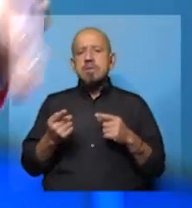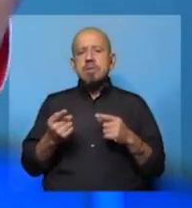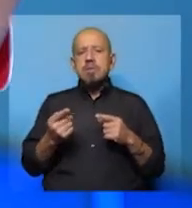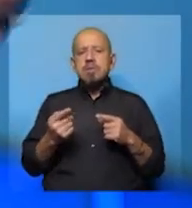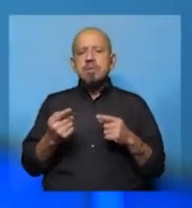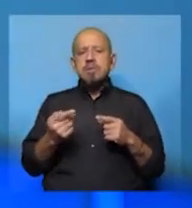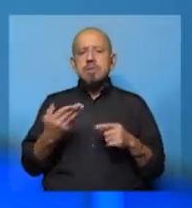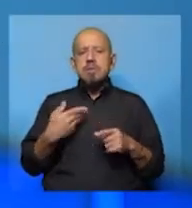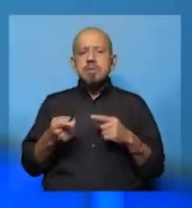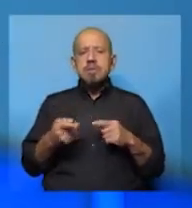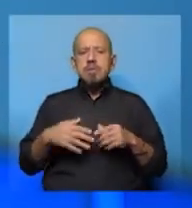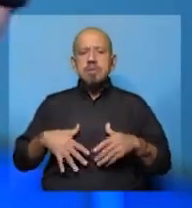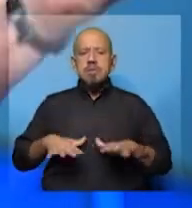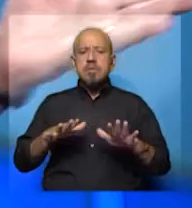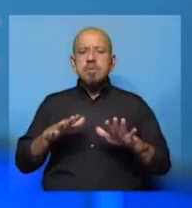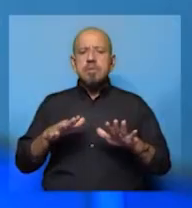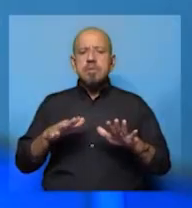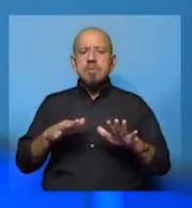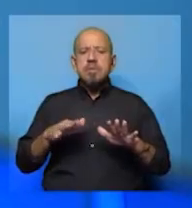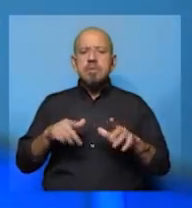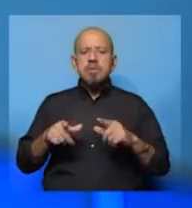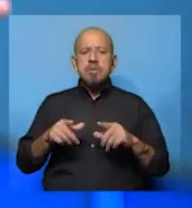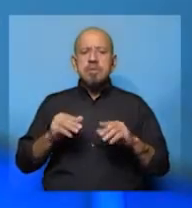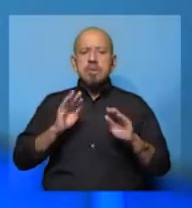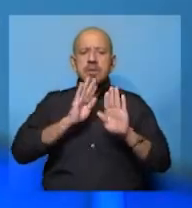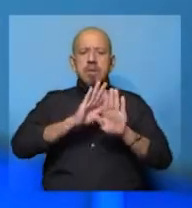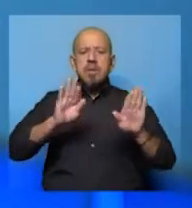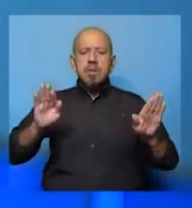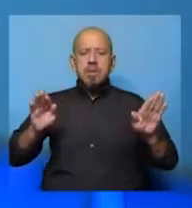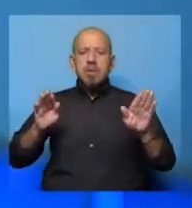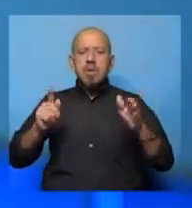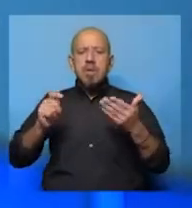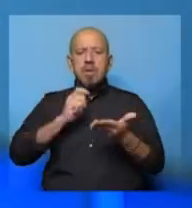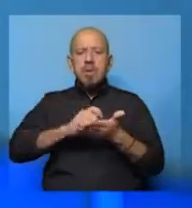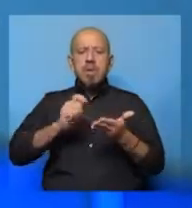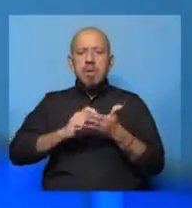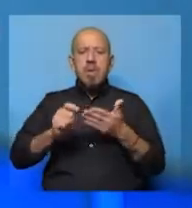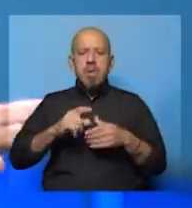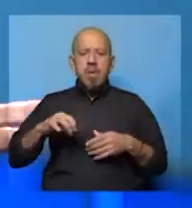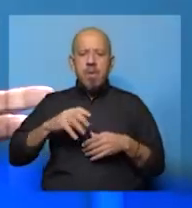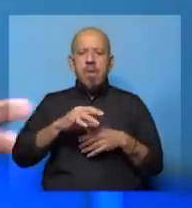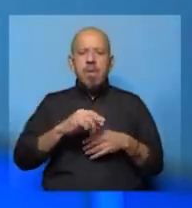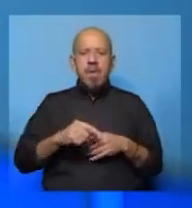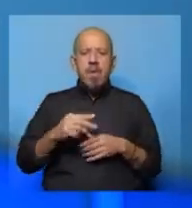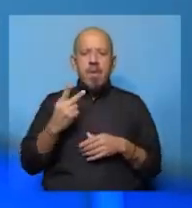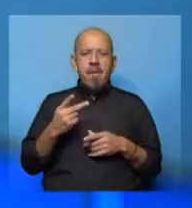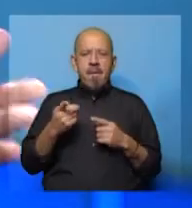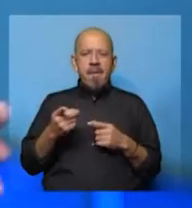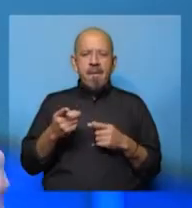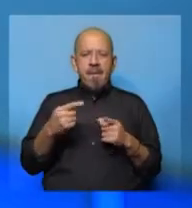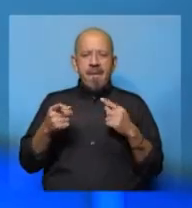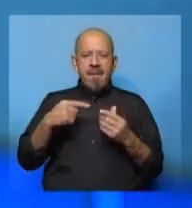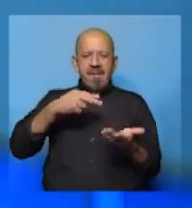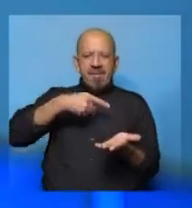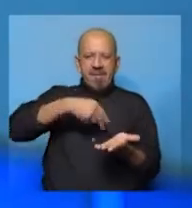pidió que preparara para una exposición que va a ser escribiera unas cosas sobre Mariano y los dos nos acordábamos sea Mariano salía a